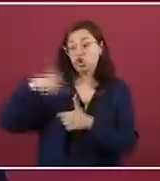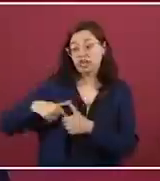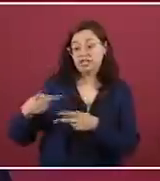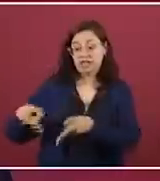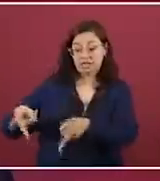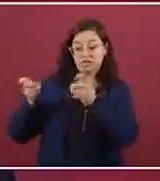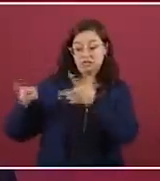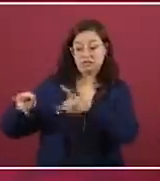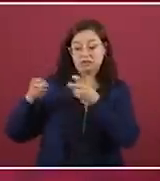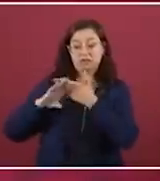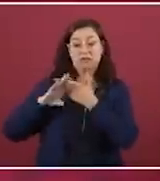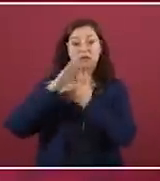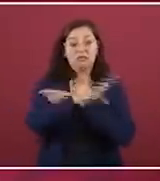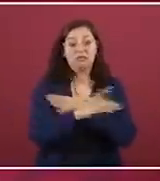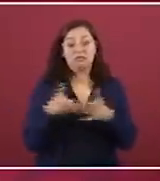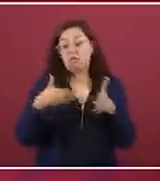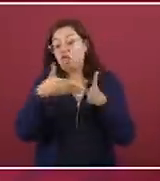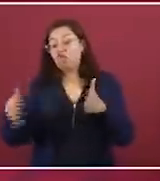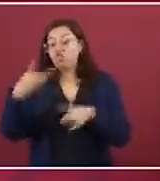nos rendimos,